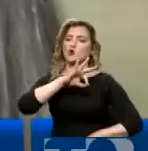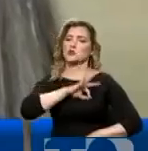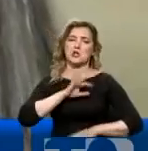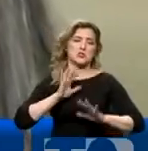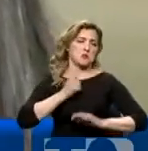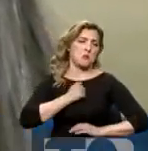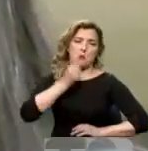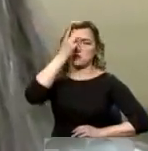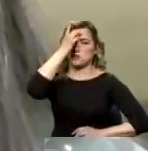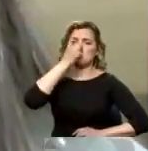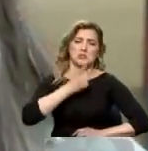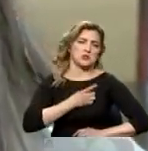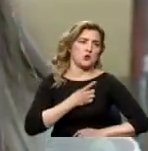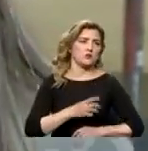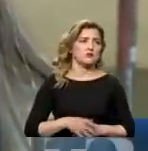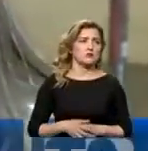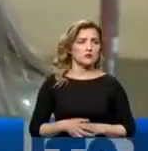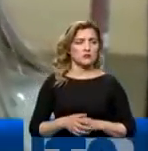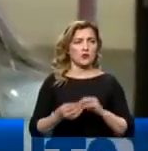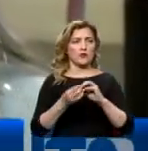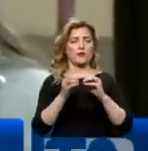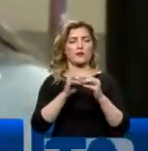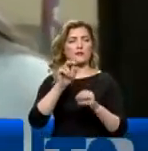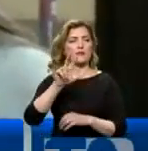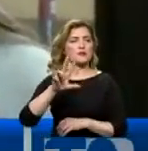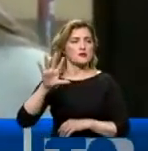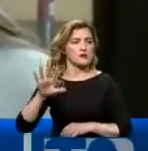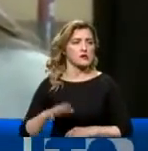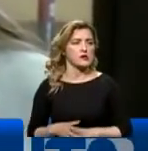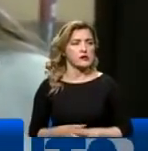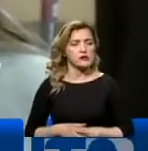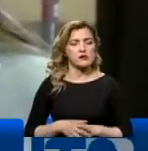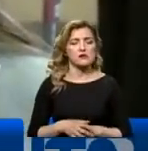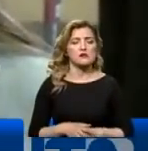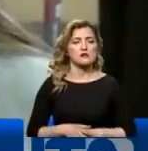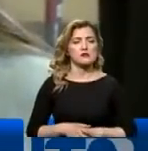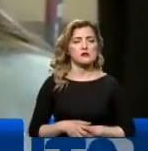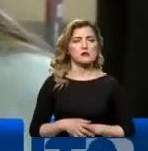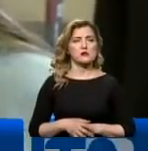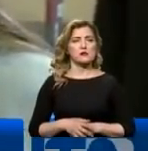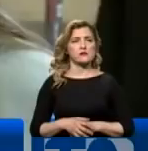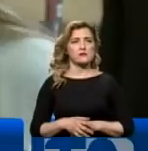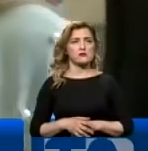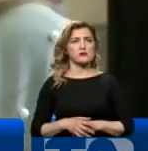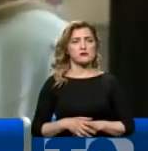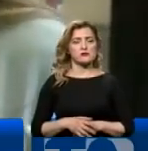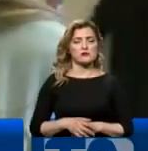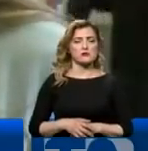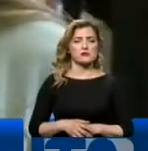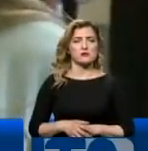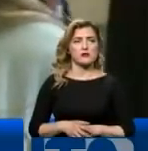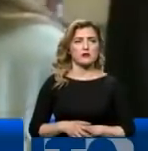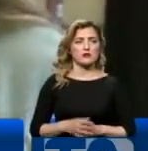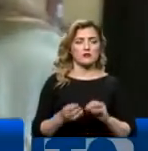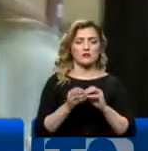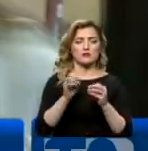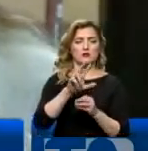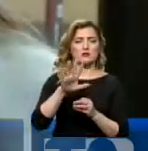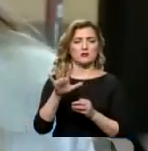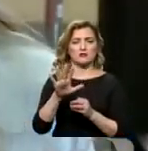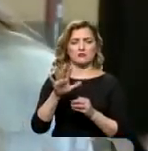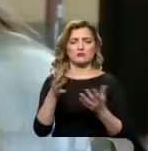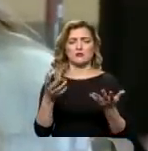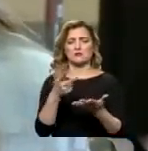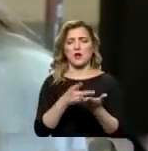dicte. Lo que sucede en el movimiento Alianza País no es lo que está pasando en nuestro bloque necesariamente.